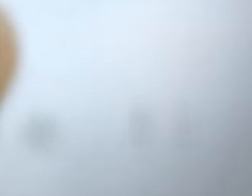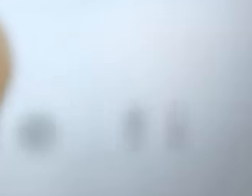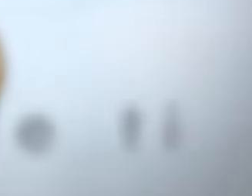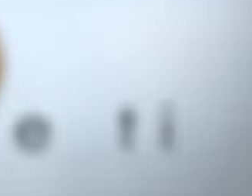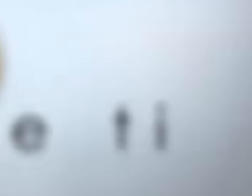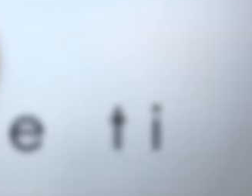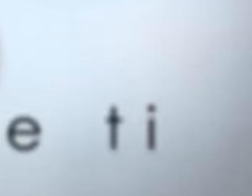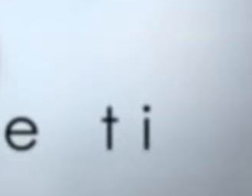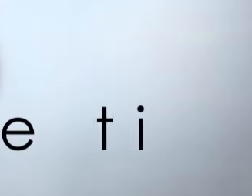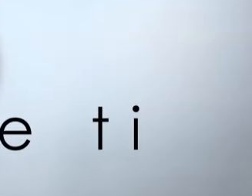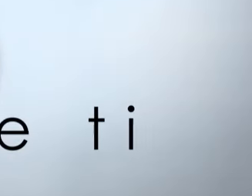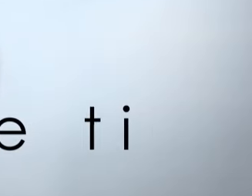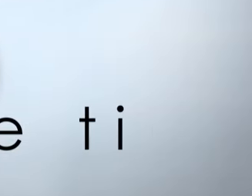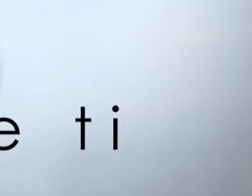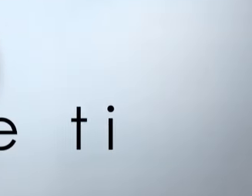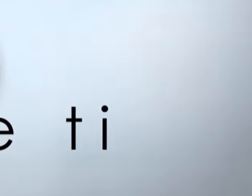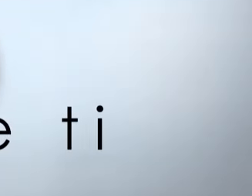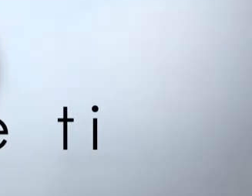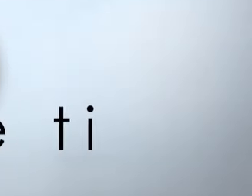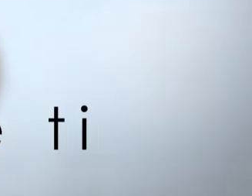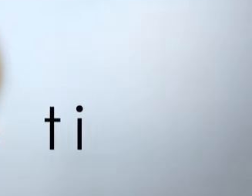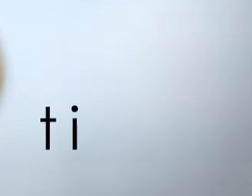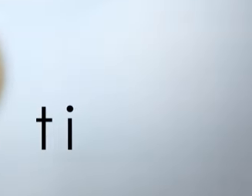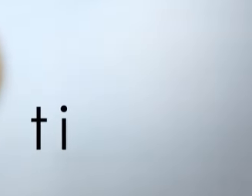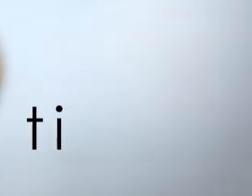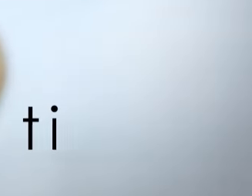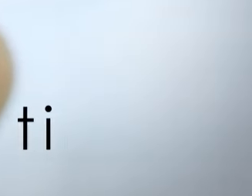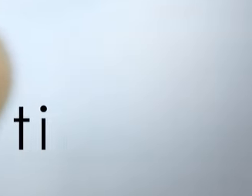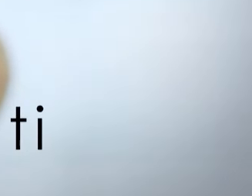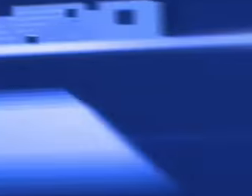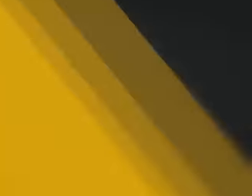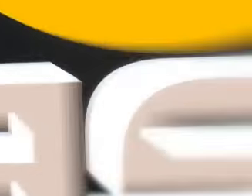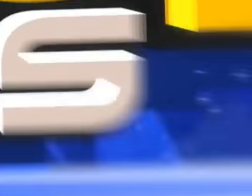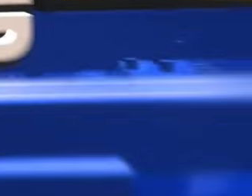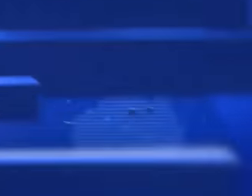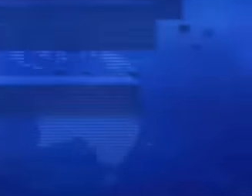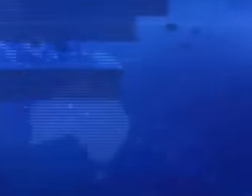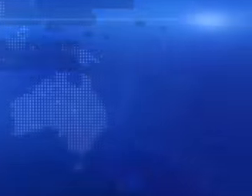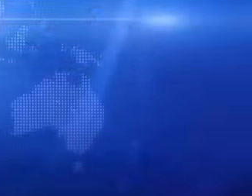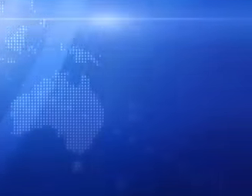Estás viendo Enlace Televisión, más cerca de ti.